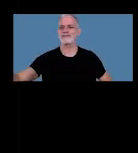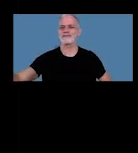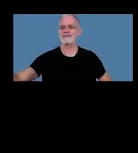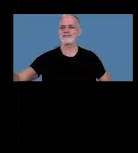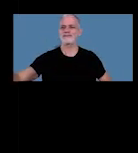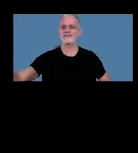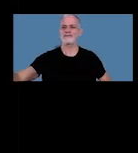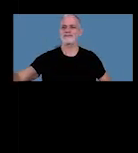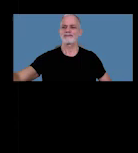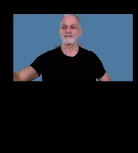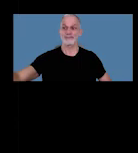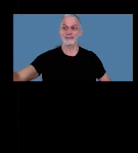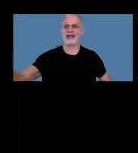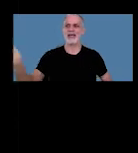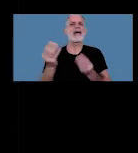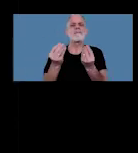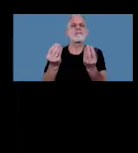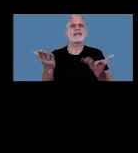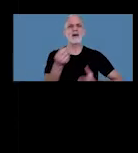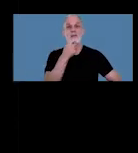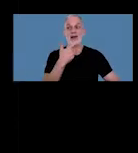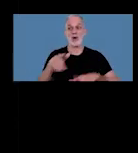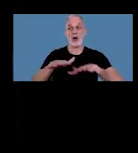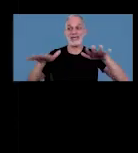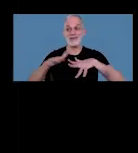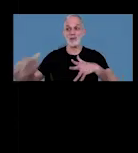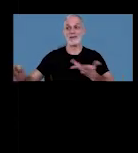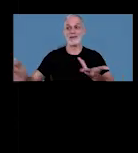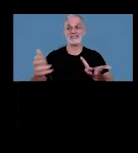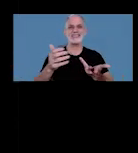¿Qué pasa para el caso de los inmuebles situados en Cava?